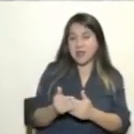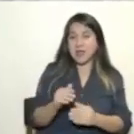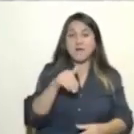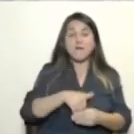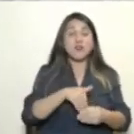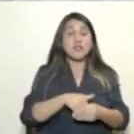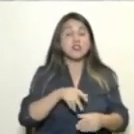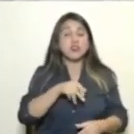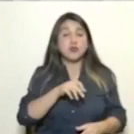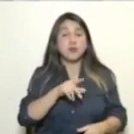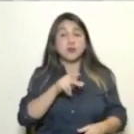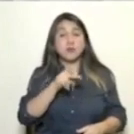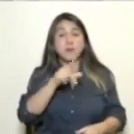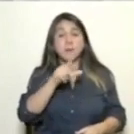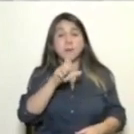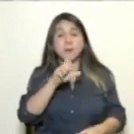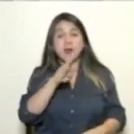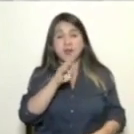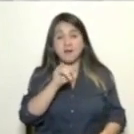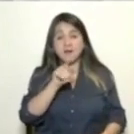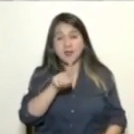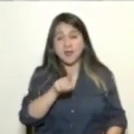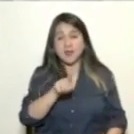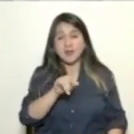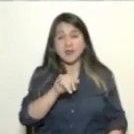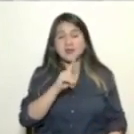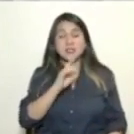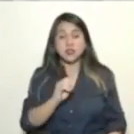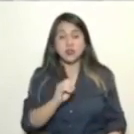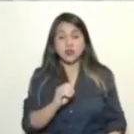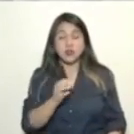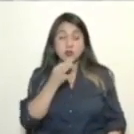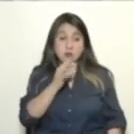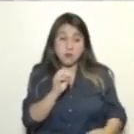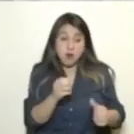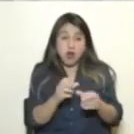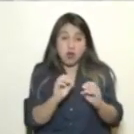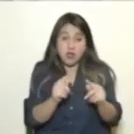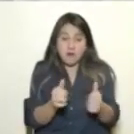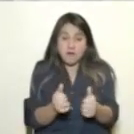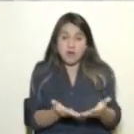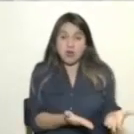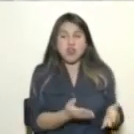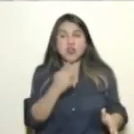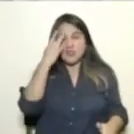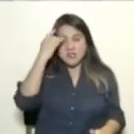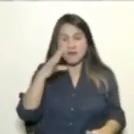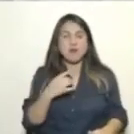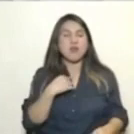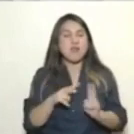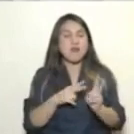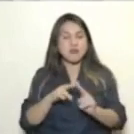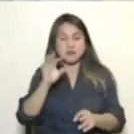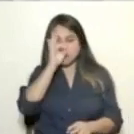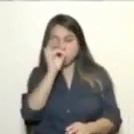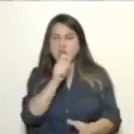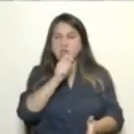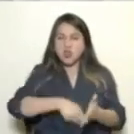ese camino lo iba a transitar Pinochet, entonces dijimos, bueno, pues en ese camino sabemos lo que va a hacer Pinochet, nos